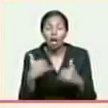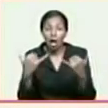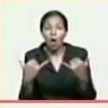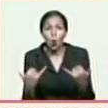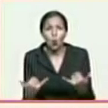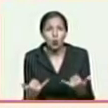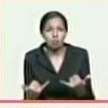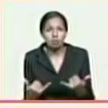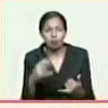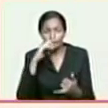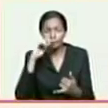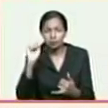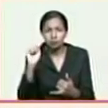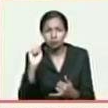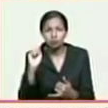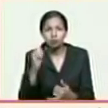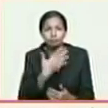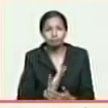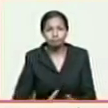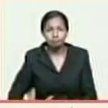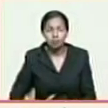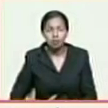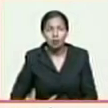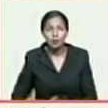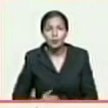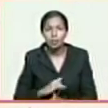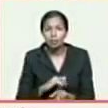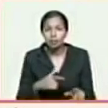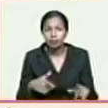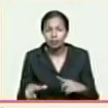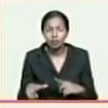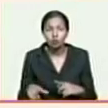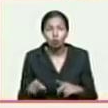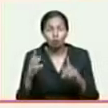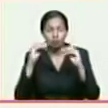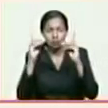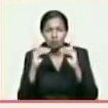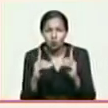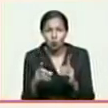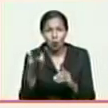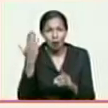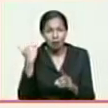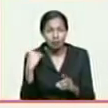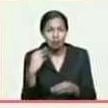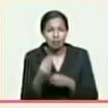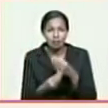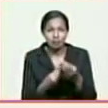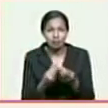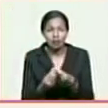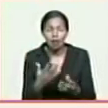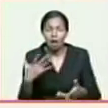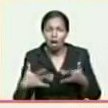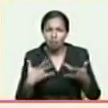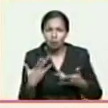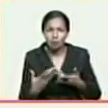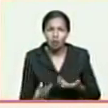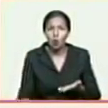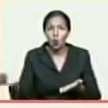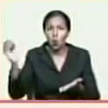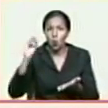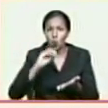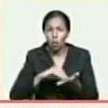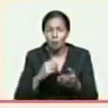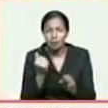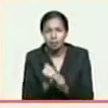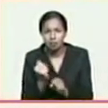consolidación, el presidente Nicolás Maduro ya decidió el día de ayer la reanudación de las actividades